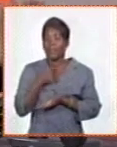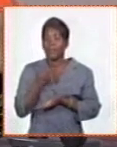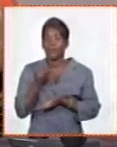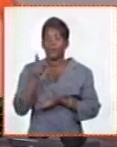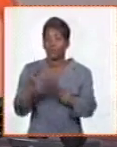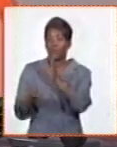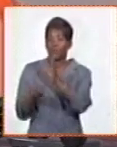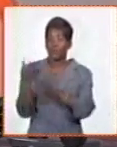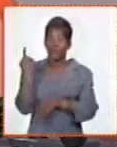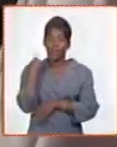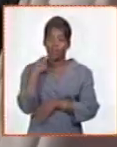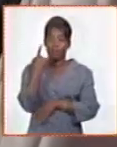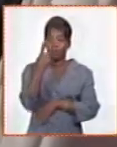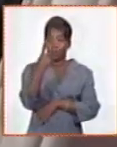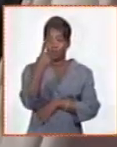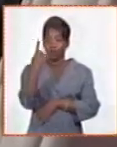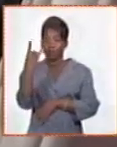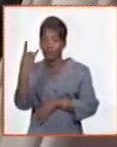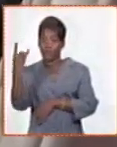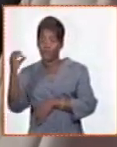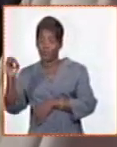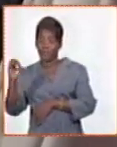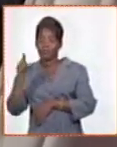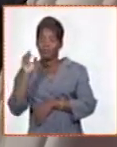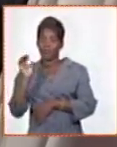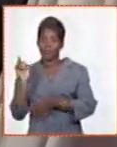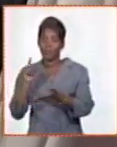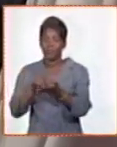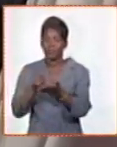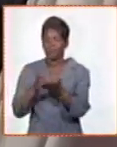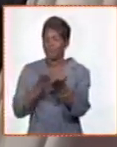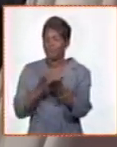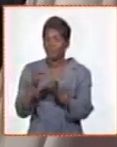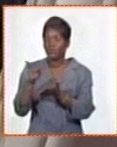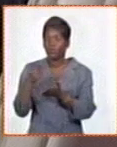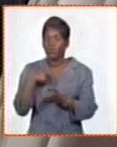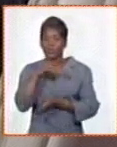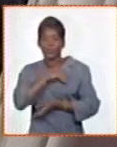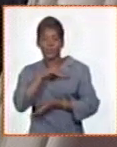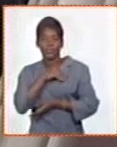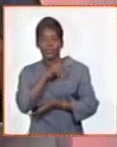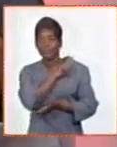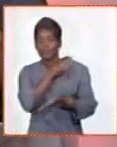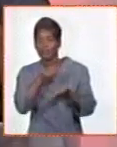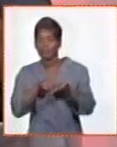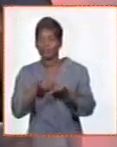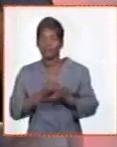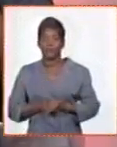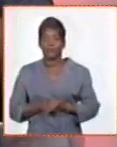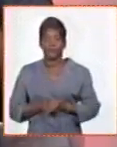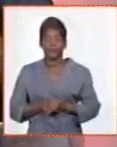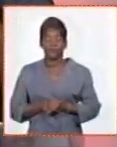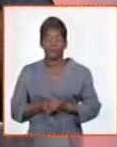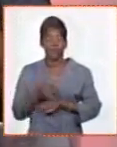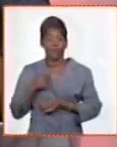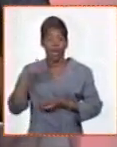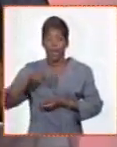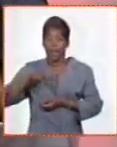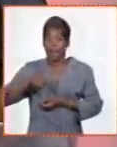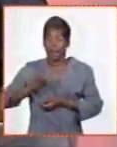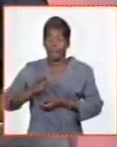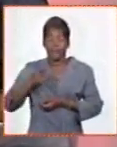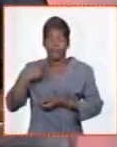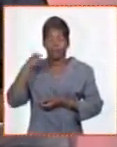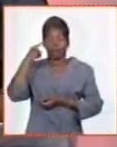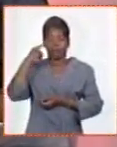la Colmenita? ¿Cuándo lo sigue enriqueciendo para seguir haciendo? No, ahora mismo en Pinar, cada vez que terminábamos las funciones, yo repetía lo